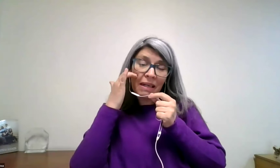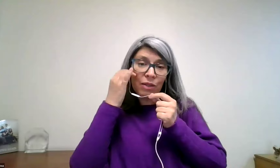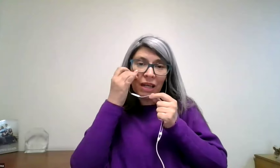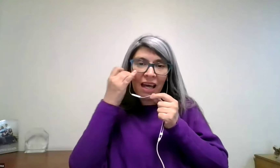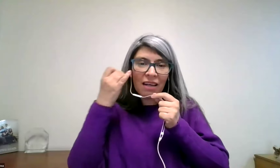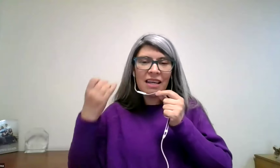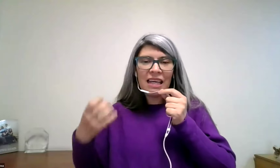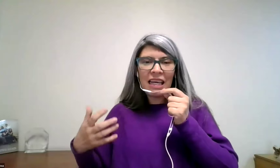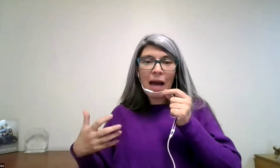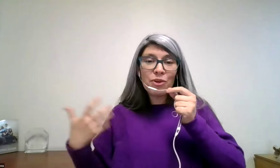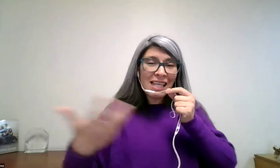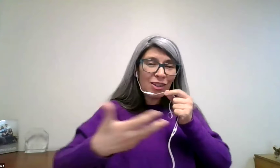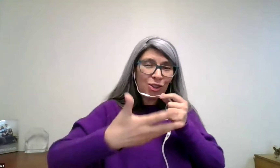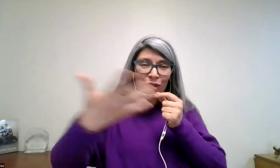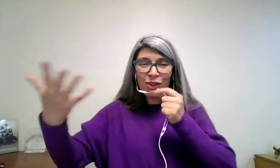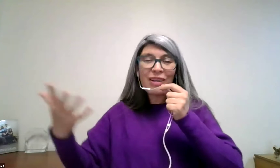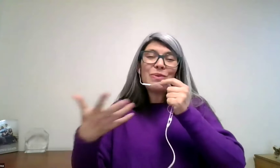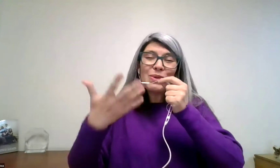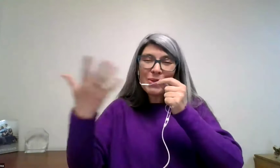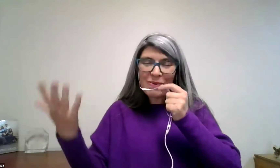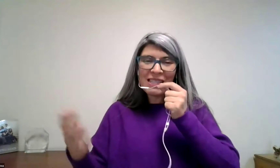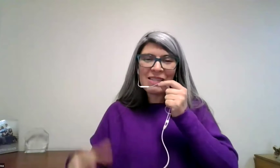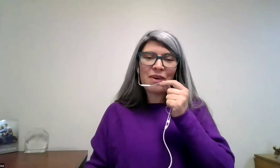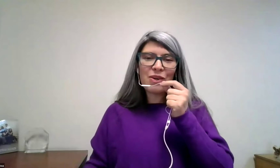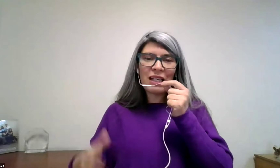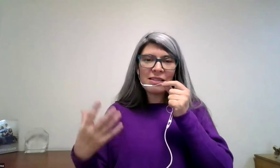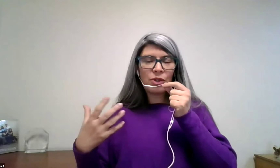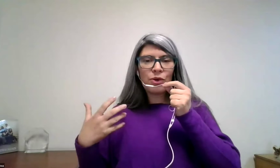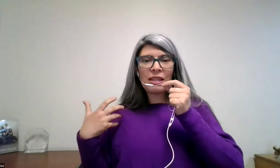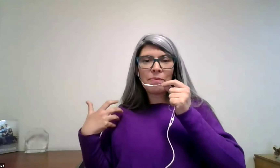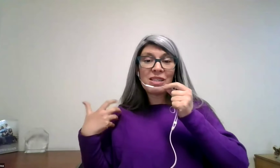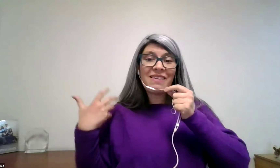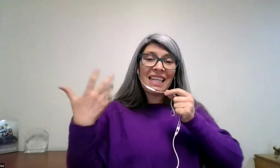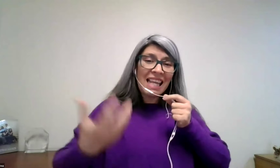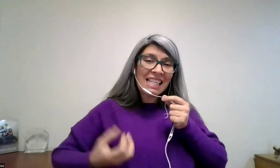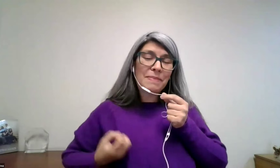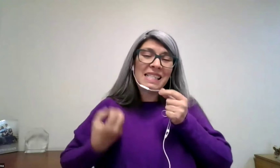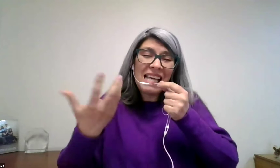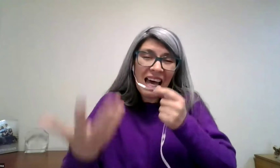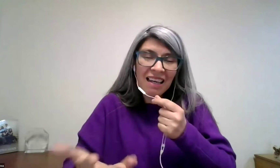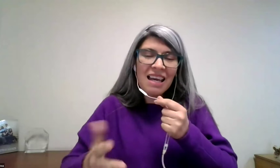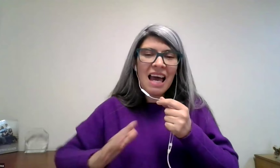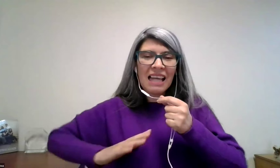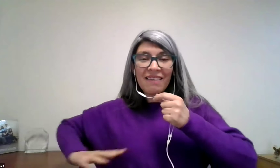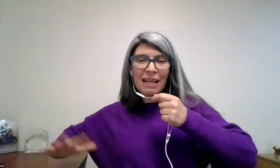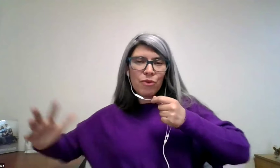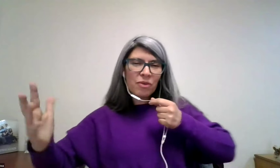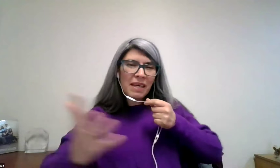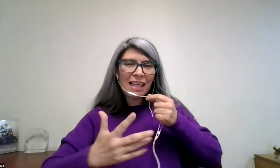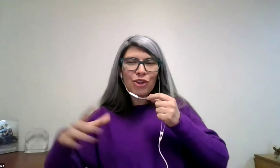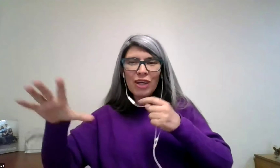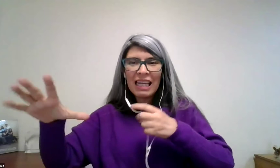en particular, aprovechando todos estos recursos, como dice Fabiola, ¿cierto? Esta posibilidad de expresar a través